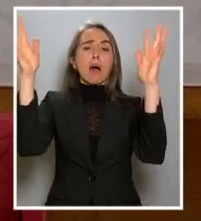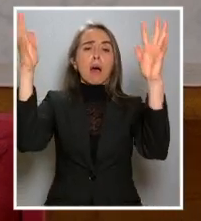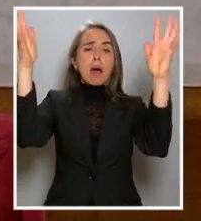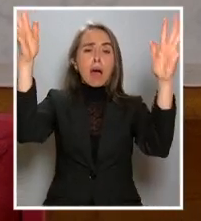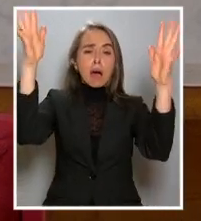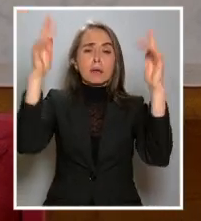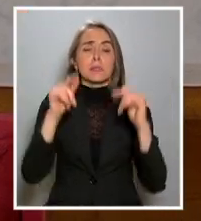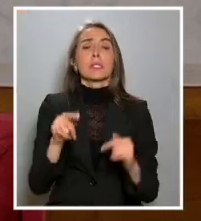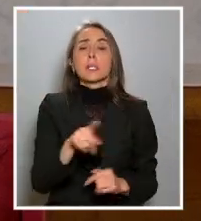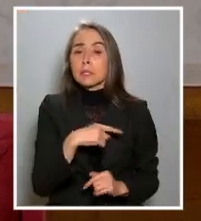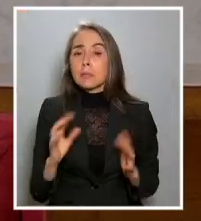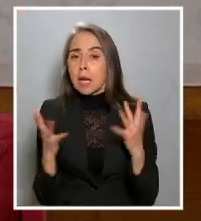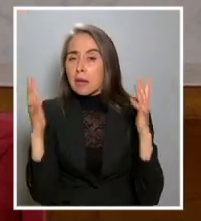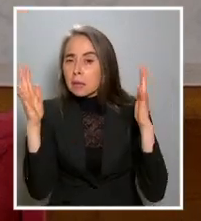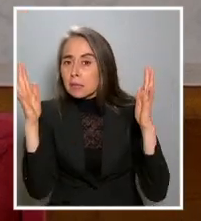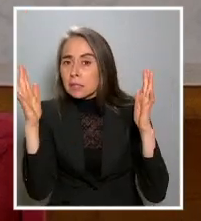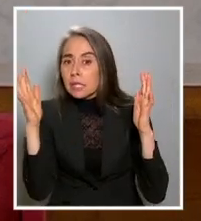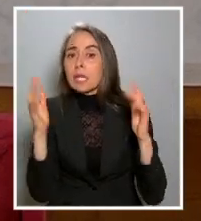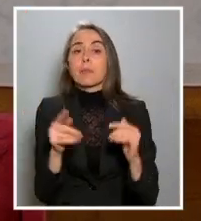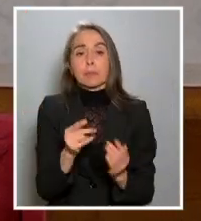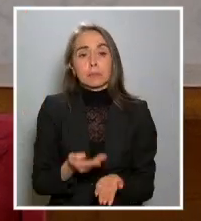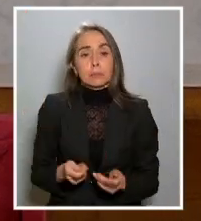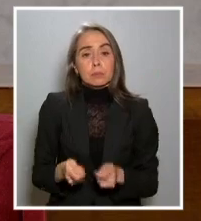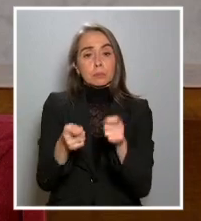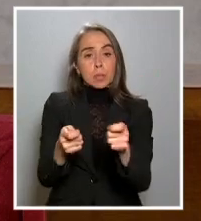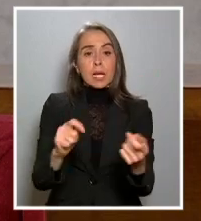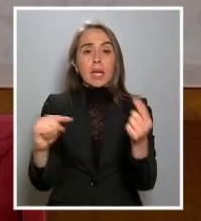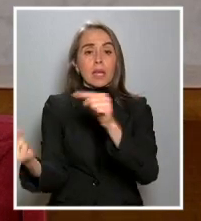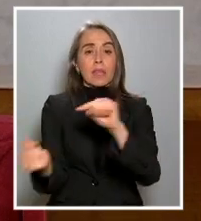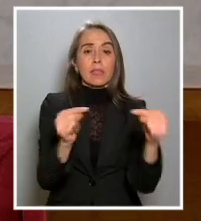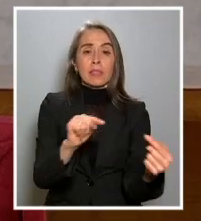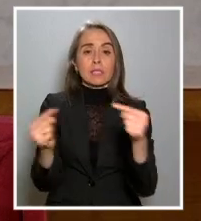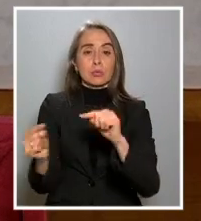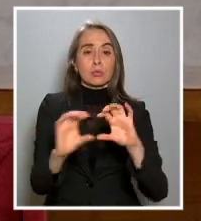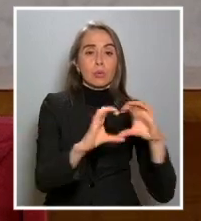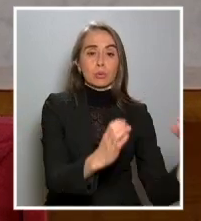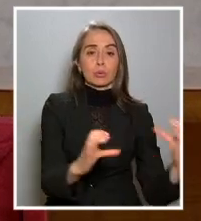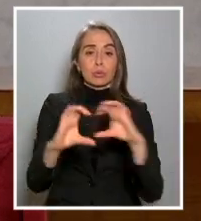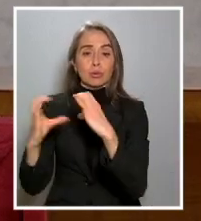que someteremos a la discusión correspondiente